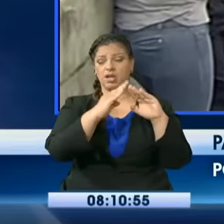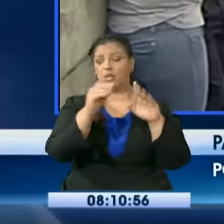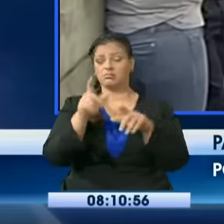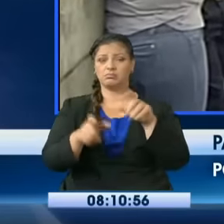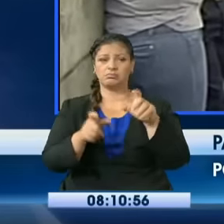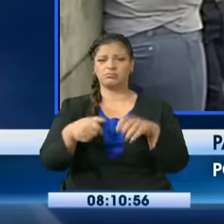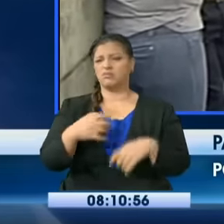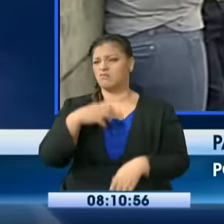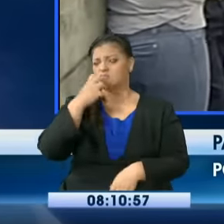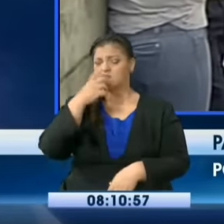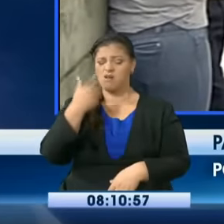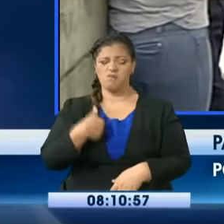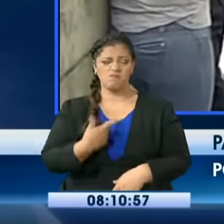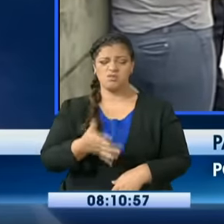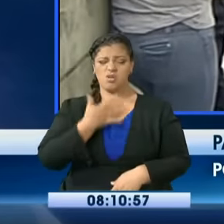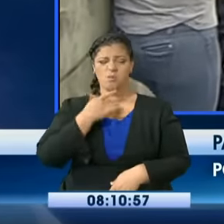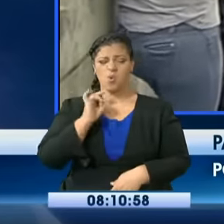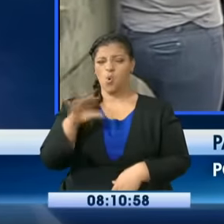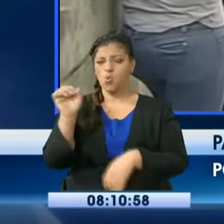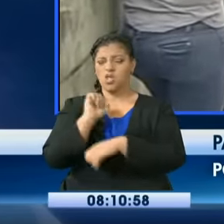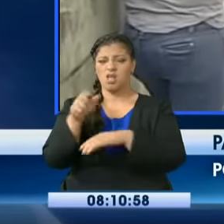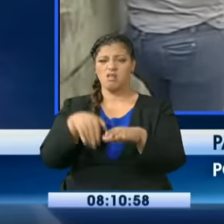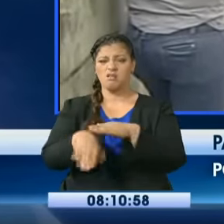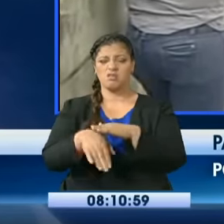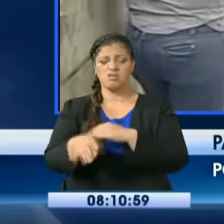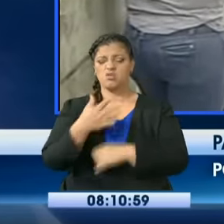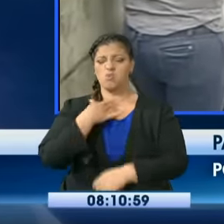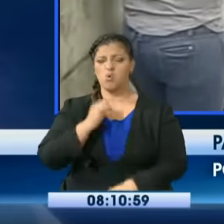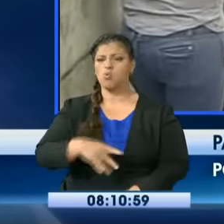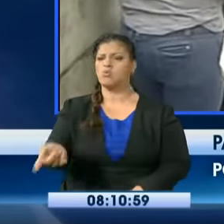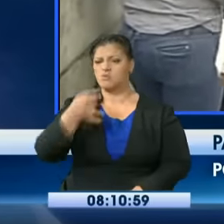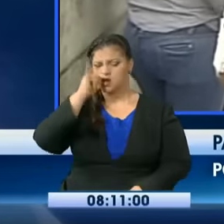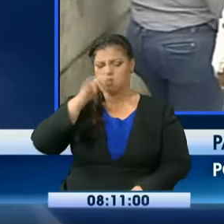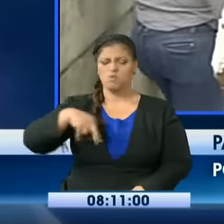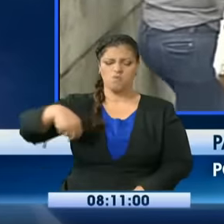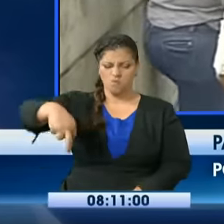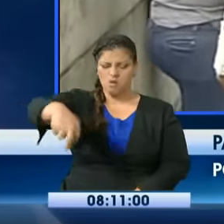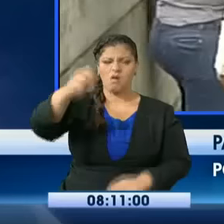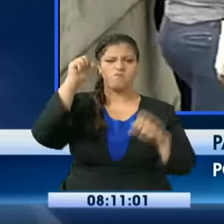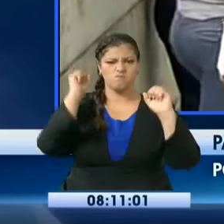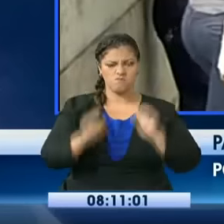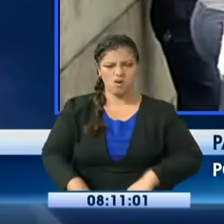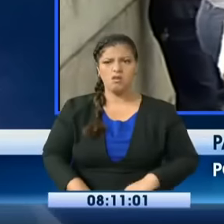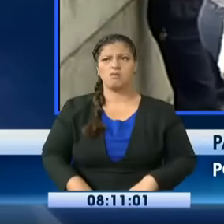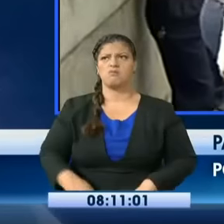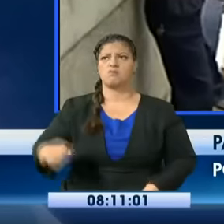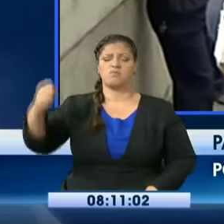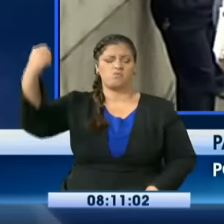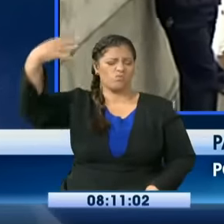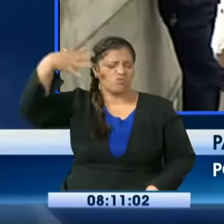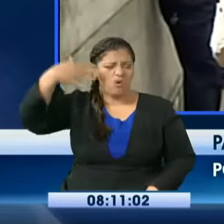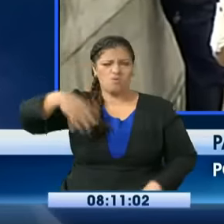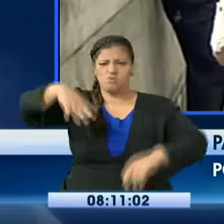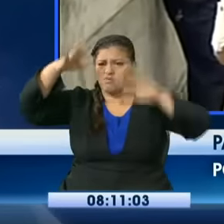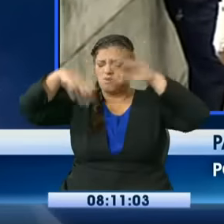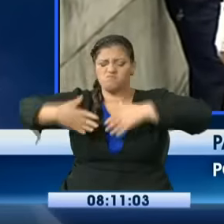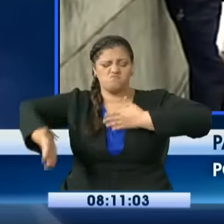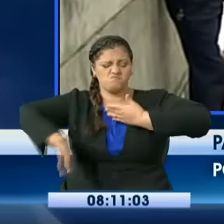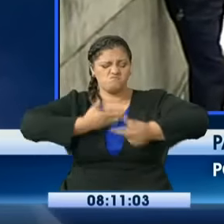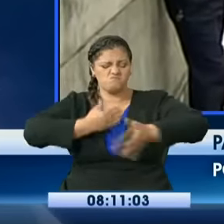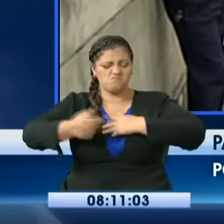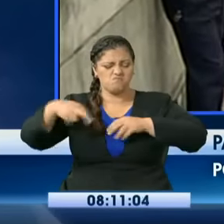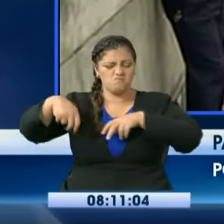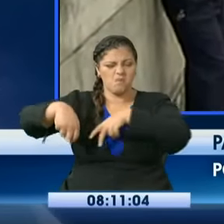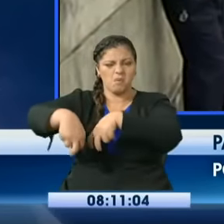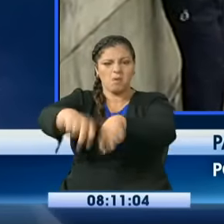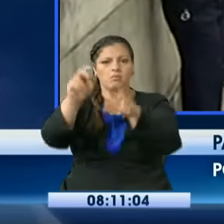caminando con sus maletas a sol y agua, para que no los molesten a un grupo? El bien común es de la comunidad,